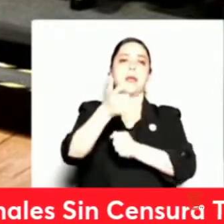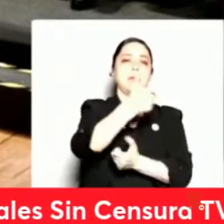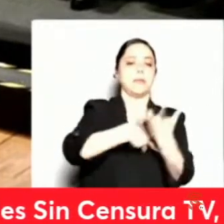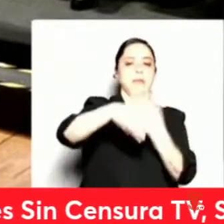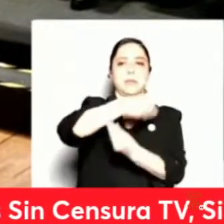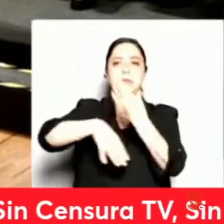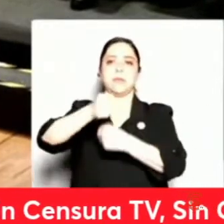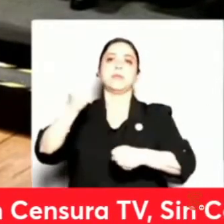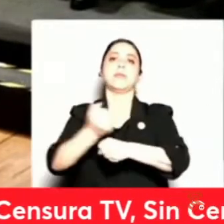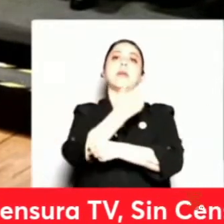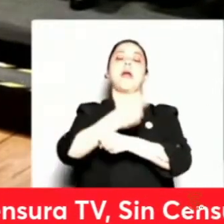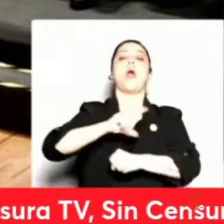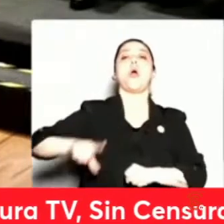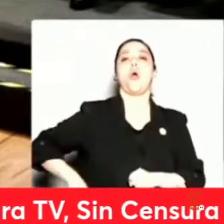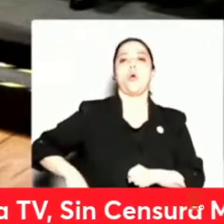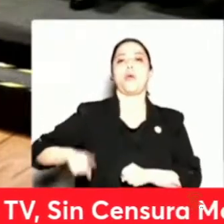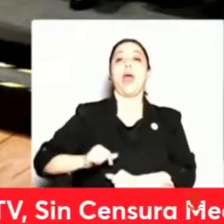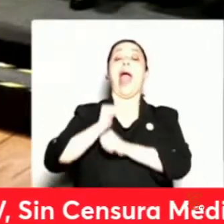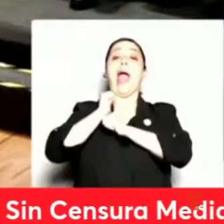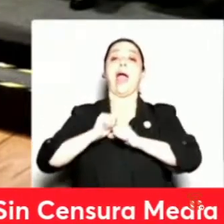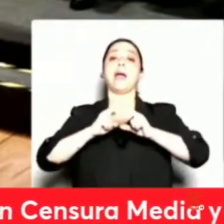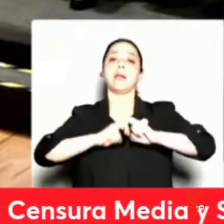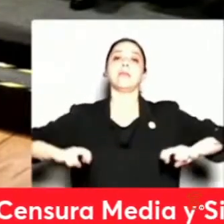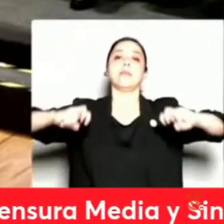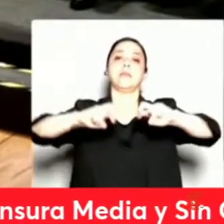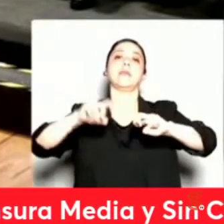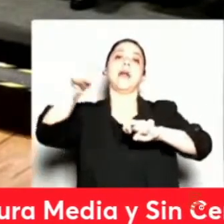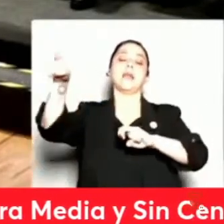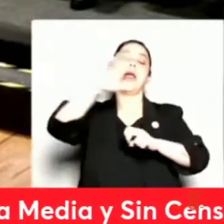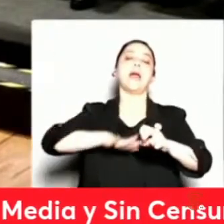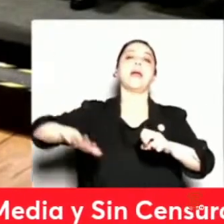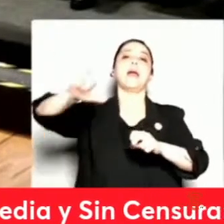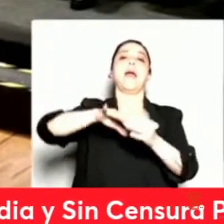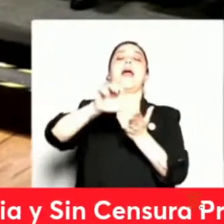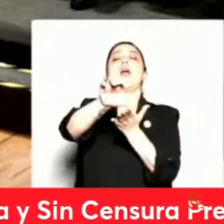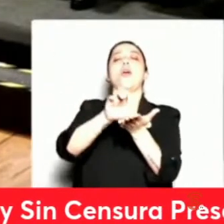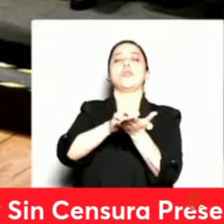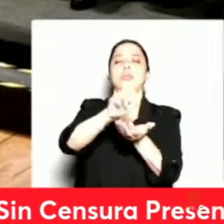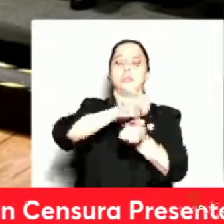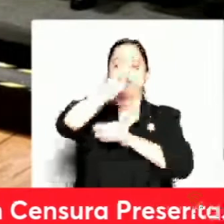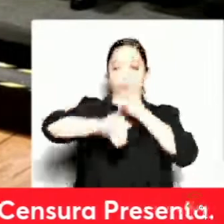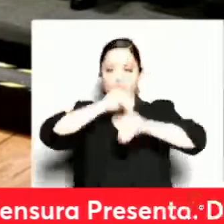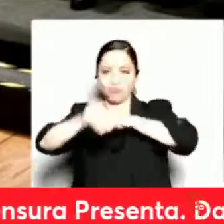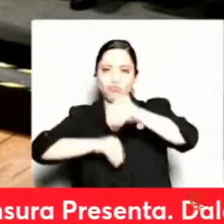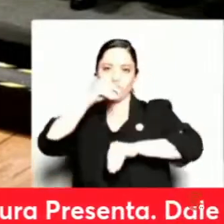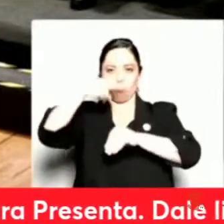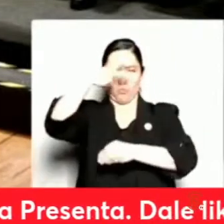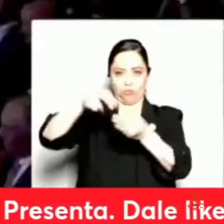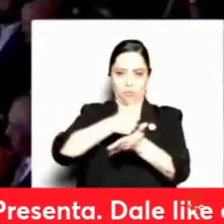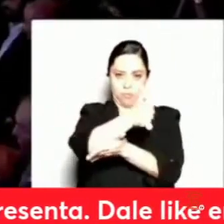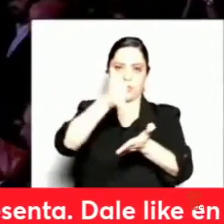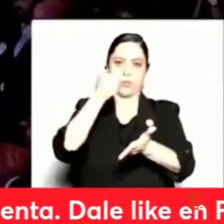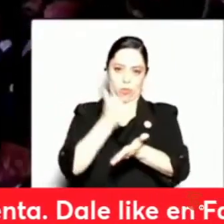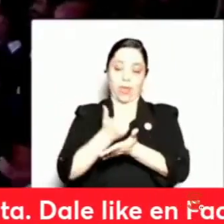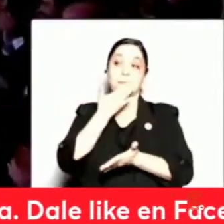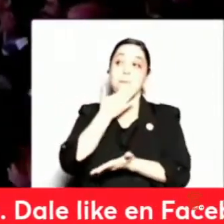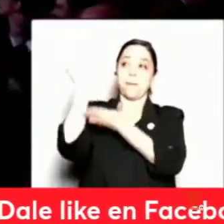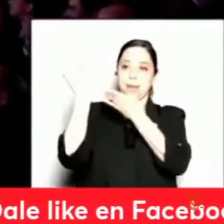Gobierno. Presidió la mesa directiva de la Asamblea Constituyente de la Ciudad de México. Bienvenido, Alejandro.